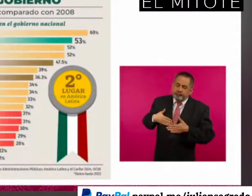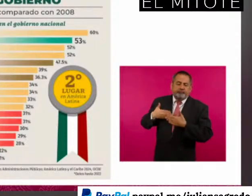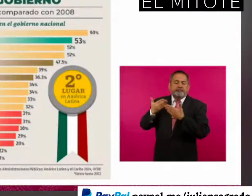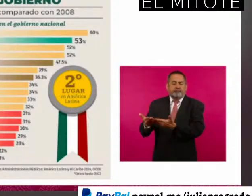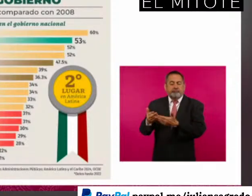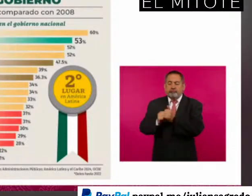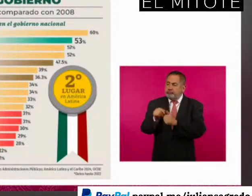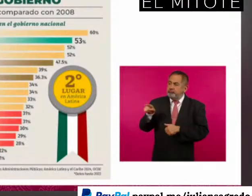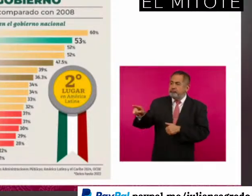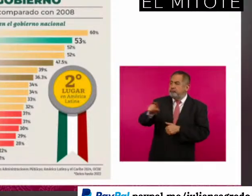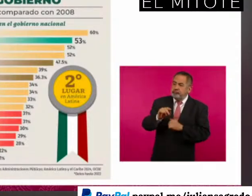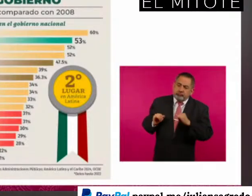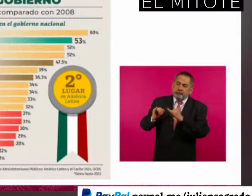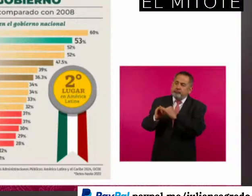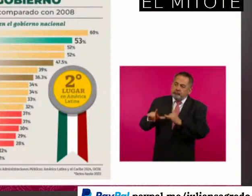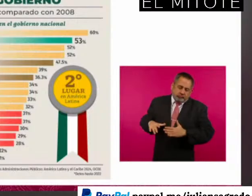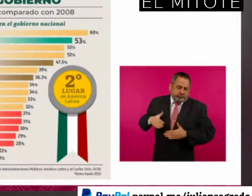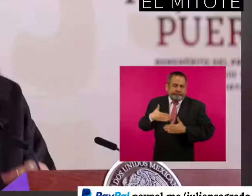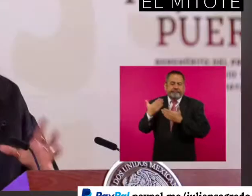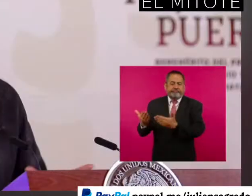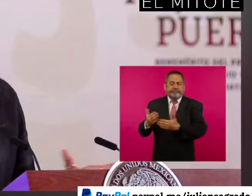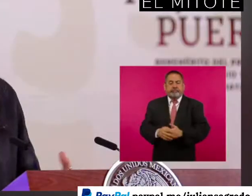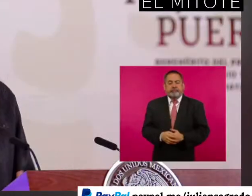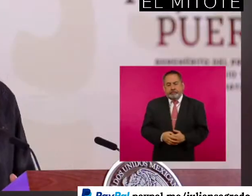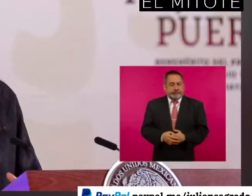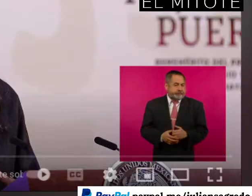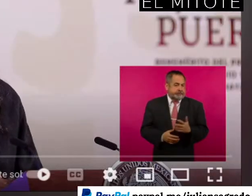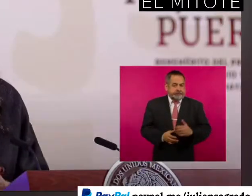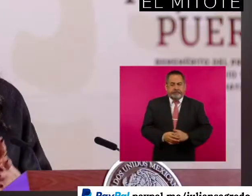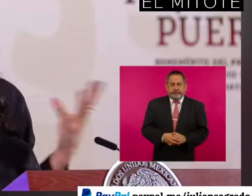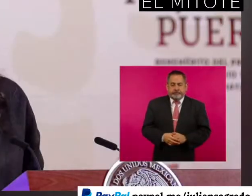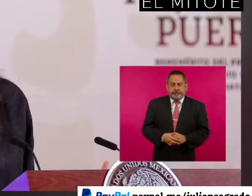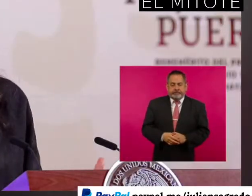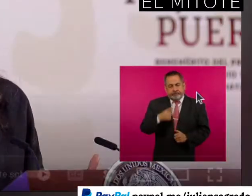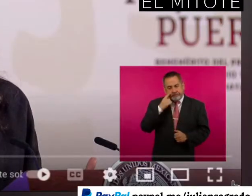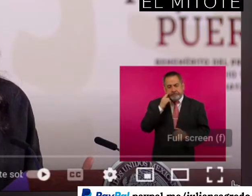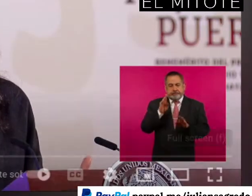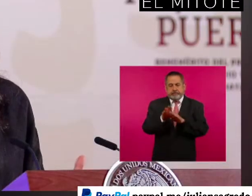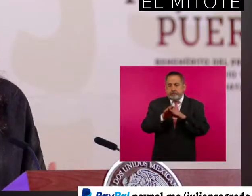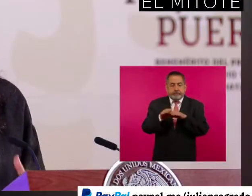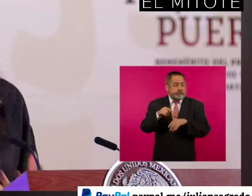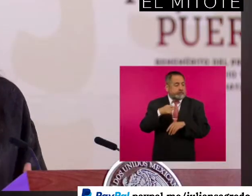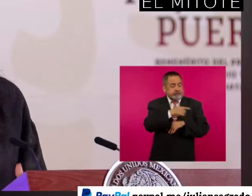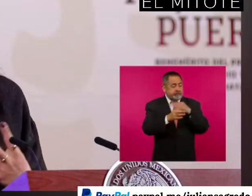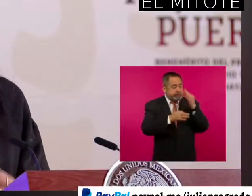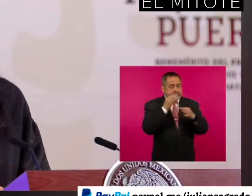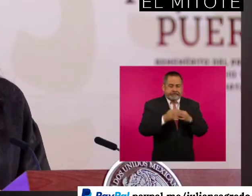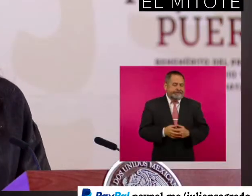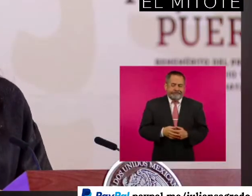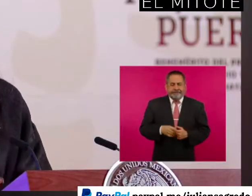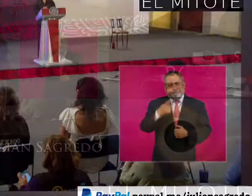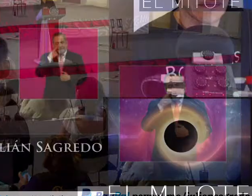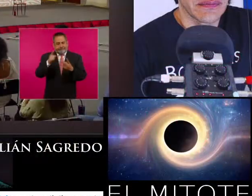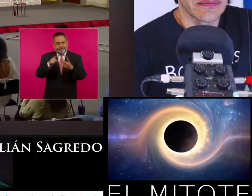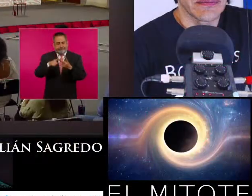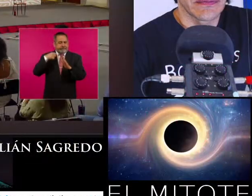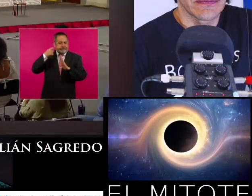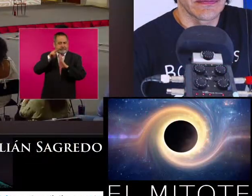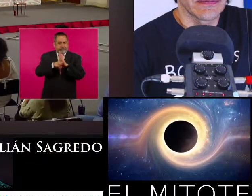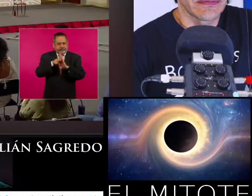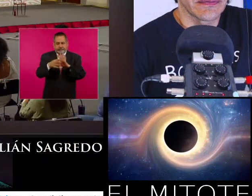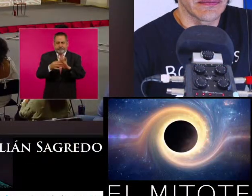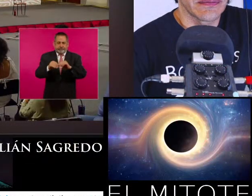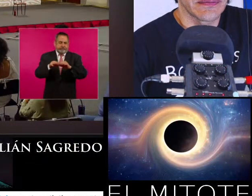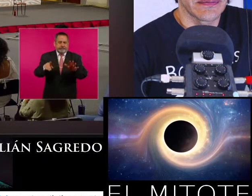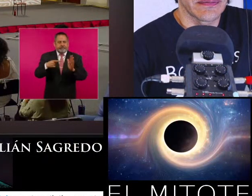confía en sus instituciones. Y nada más para que vean de qué tamaño es la campaña, ahora vamos a ir con el video de